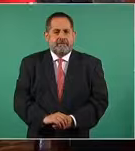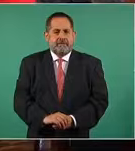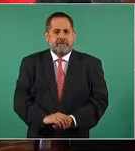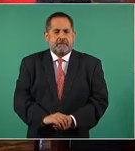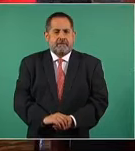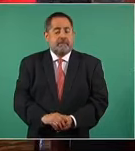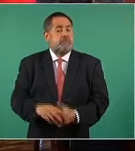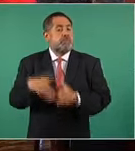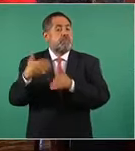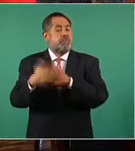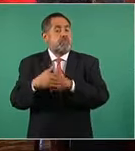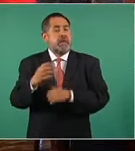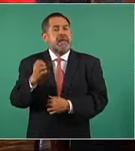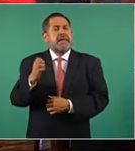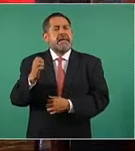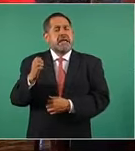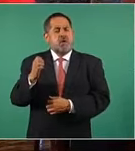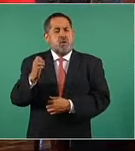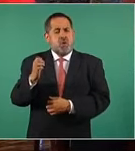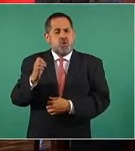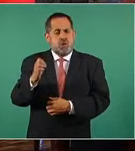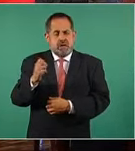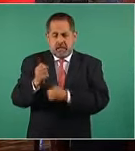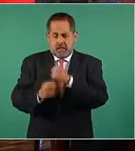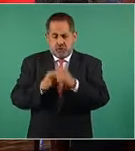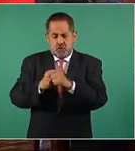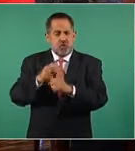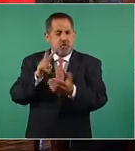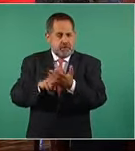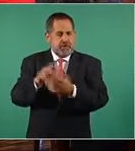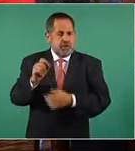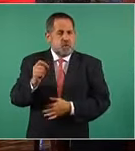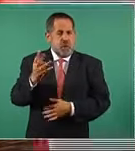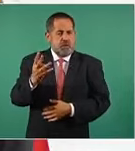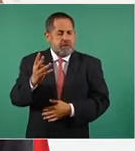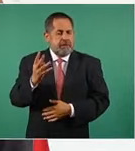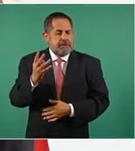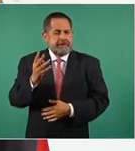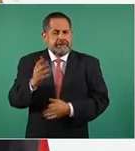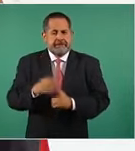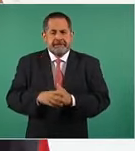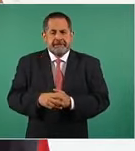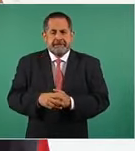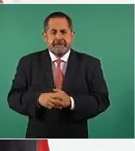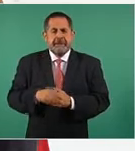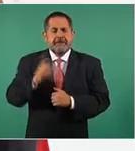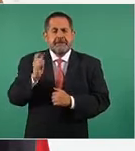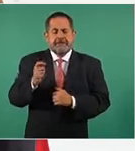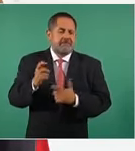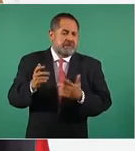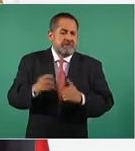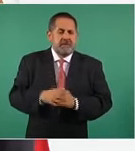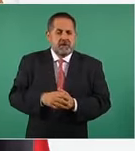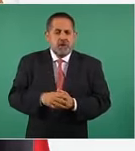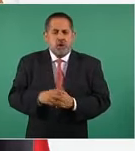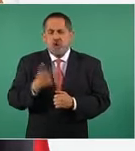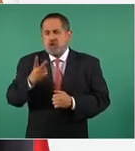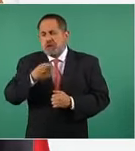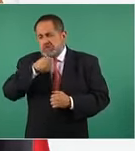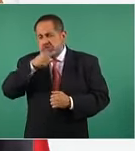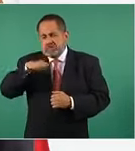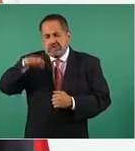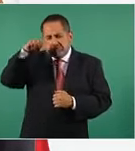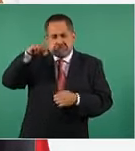Para enero del 24, una pareja de ancianos